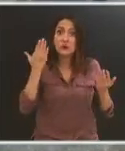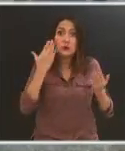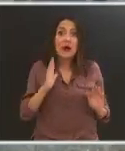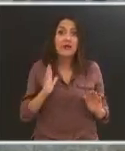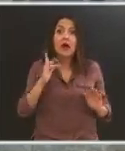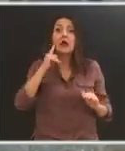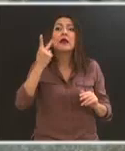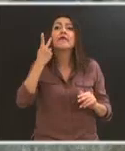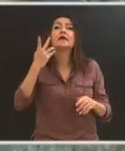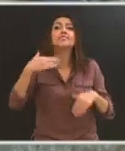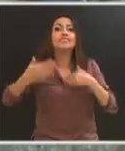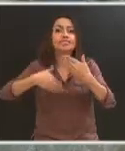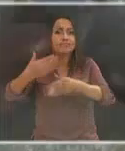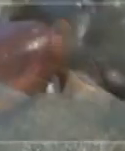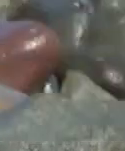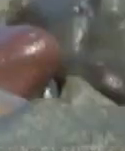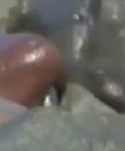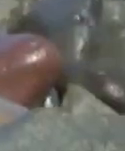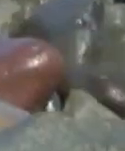darle seguimiento.